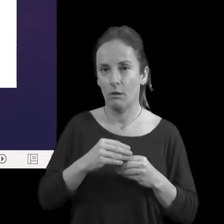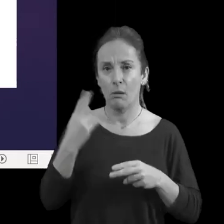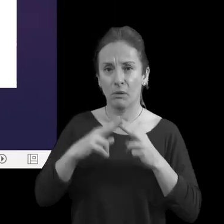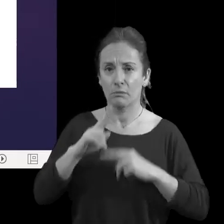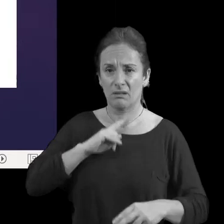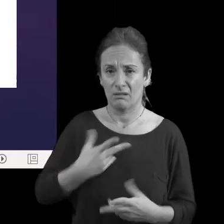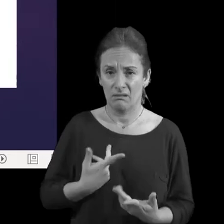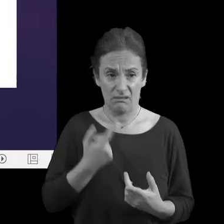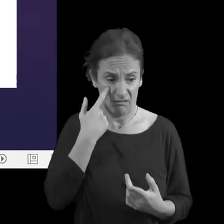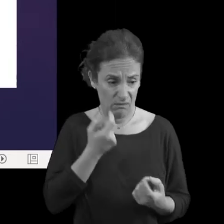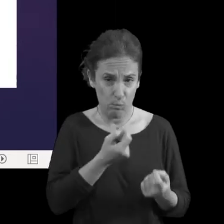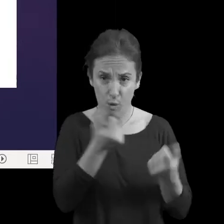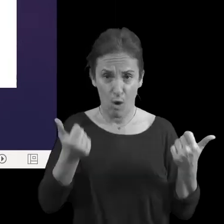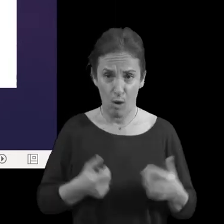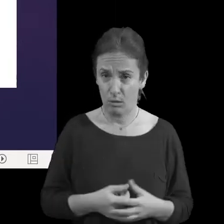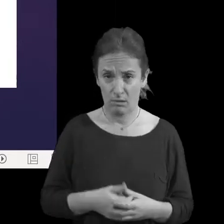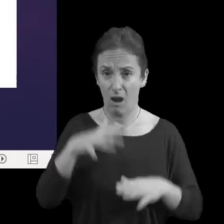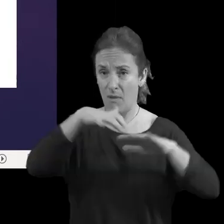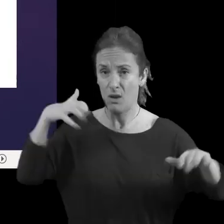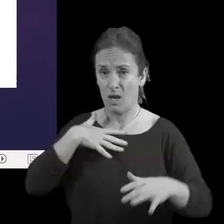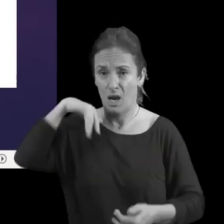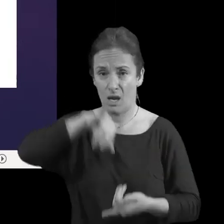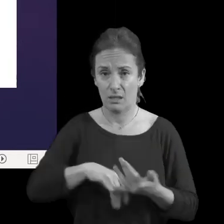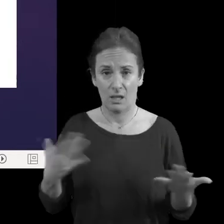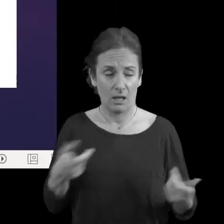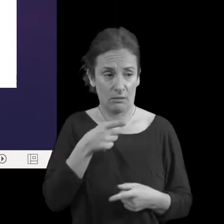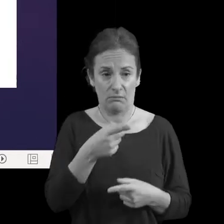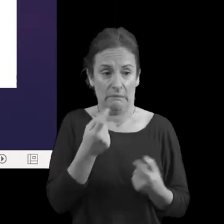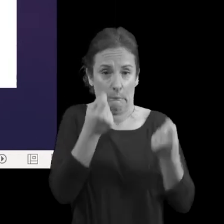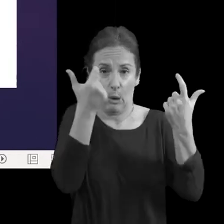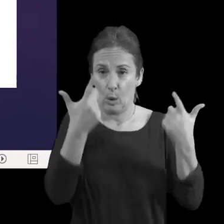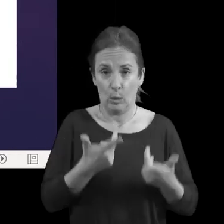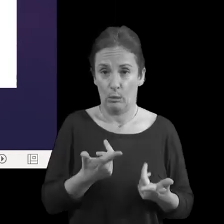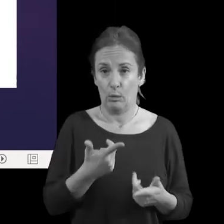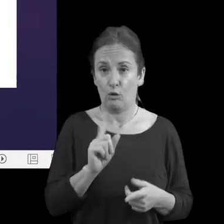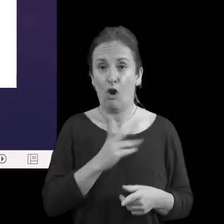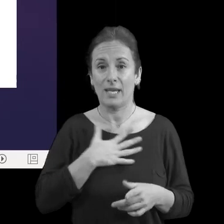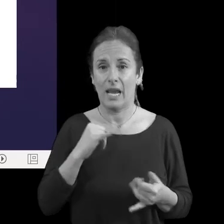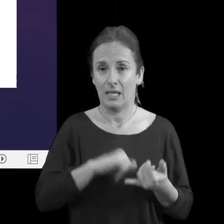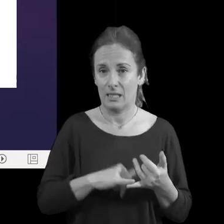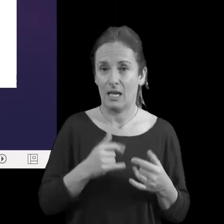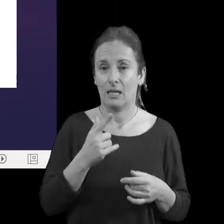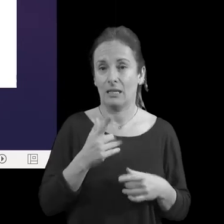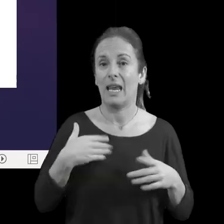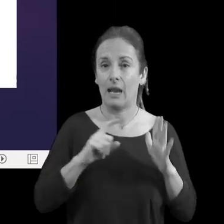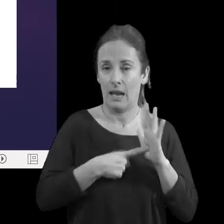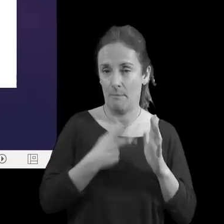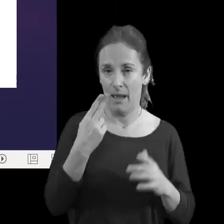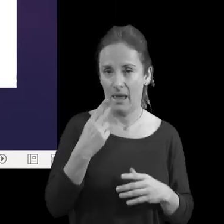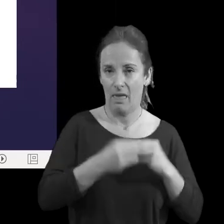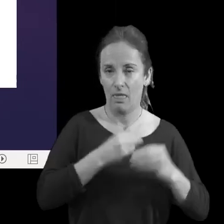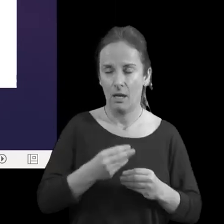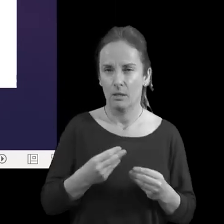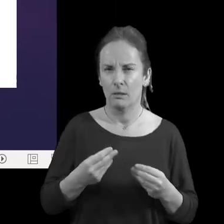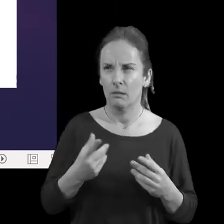dijimos, hay que salir a la calle, las manifestaciones del orgullo tienen que ser mucho más potentes, porque si no, no conseguimos